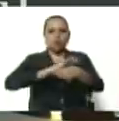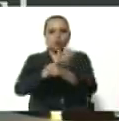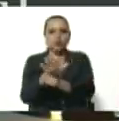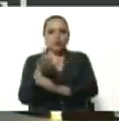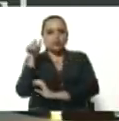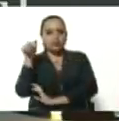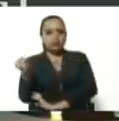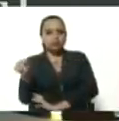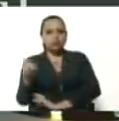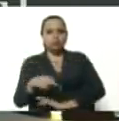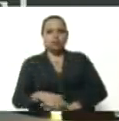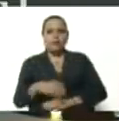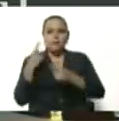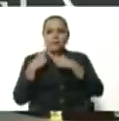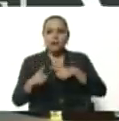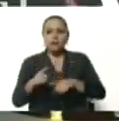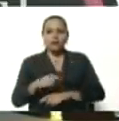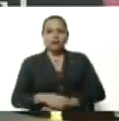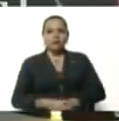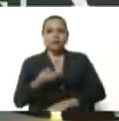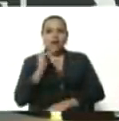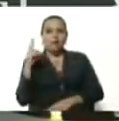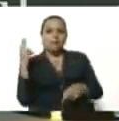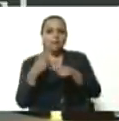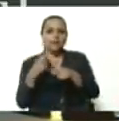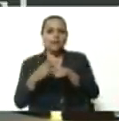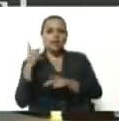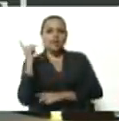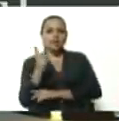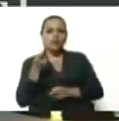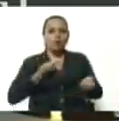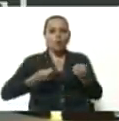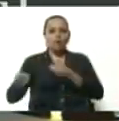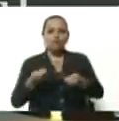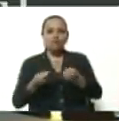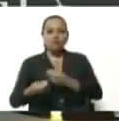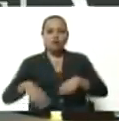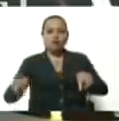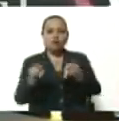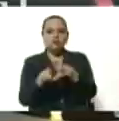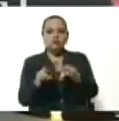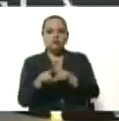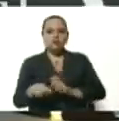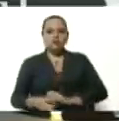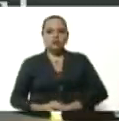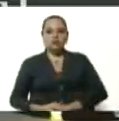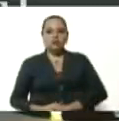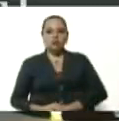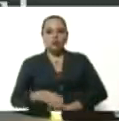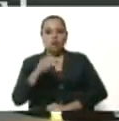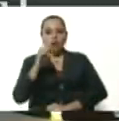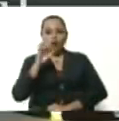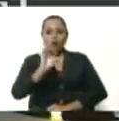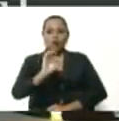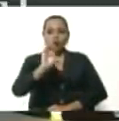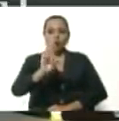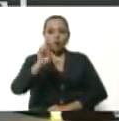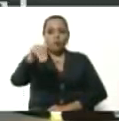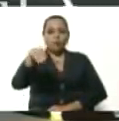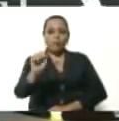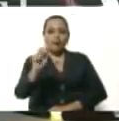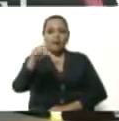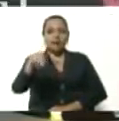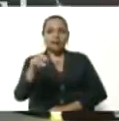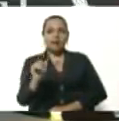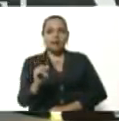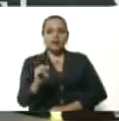allí, pero ahí hay una amenaza que hay que controlar. Igualmente en el oriente del país, en Cumaná, ahí